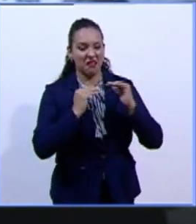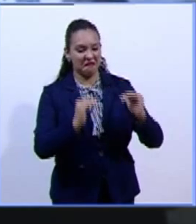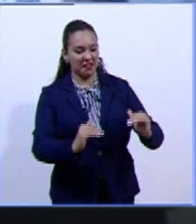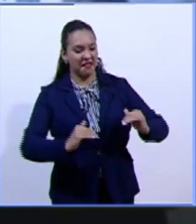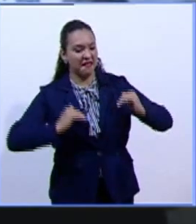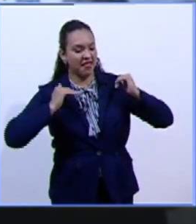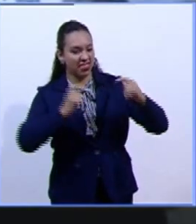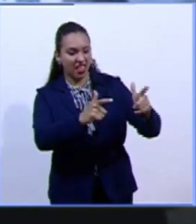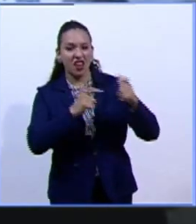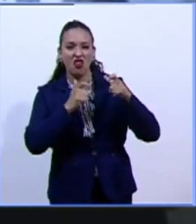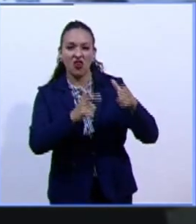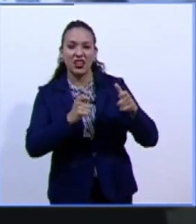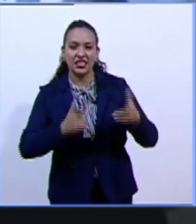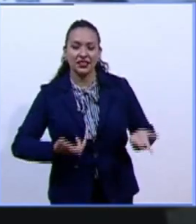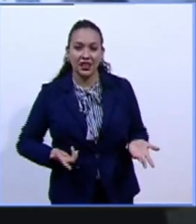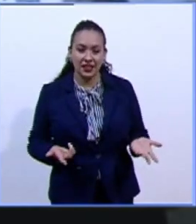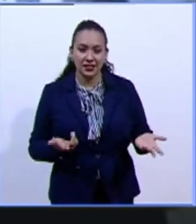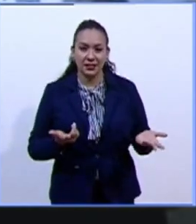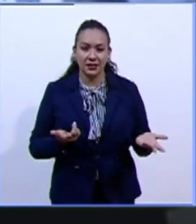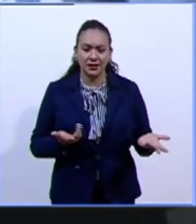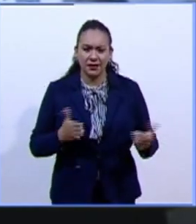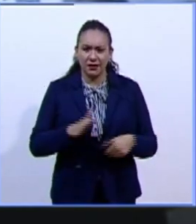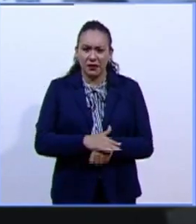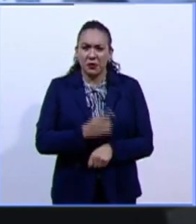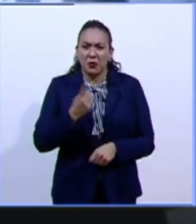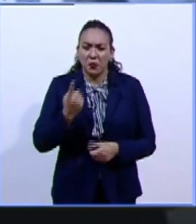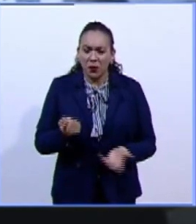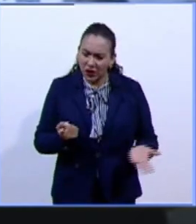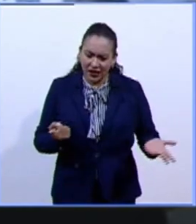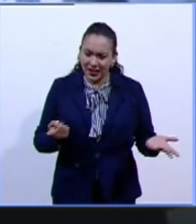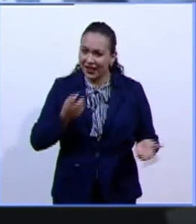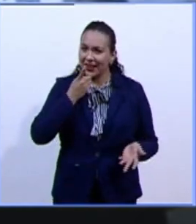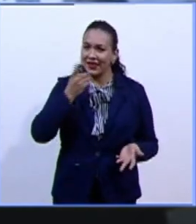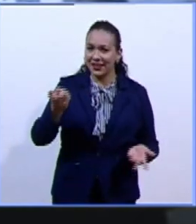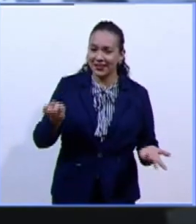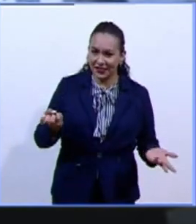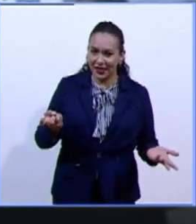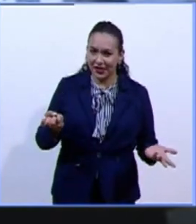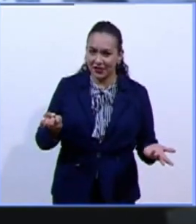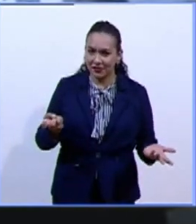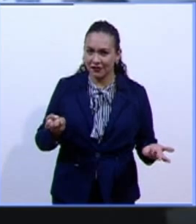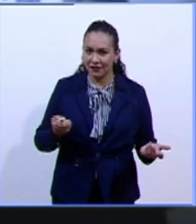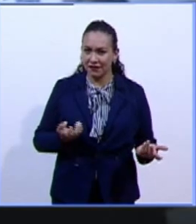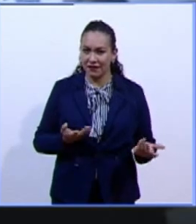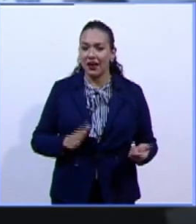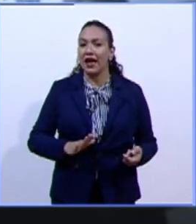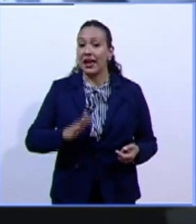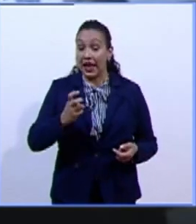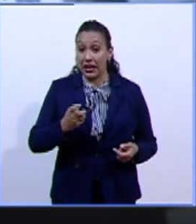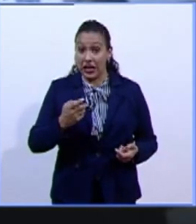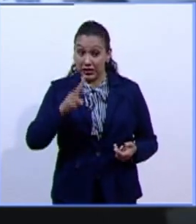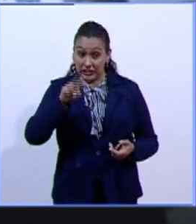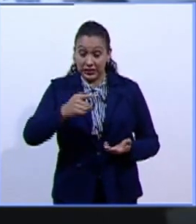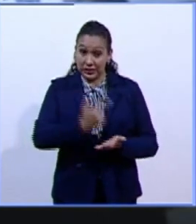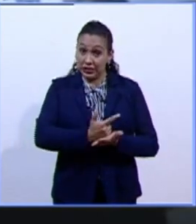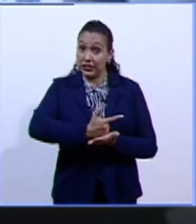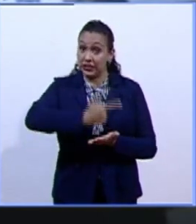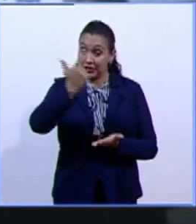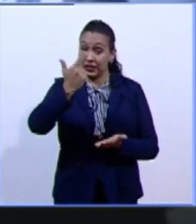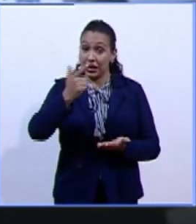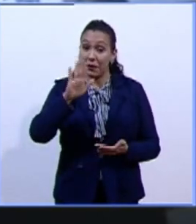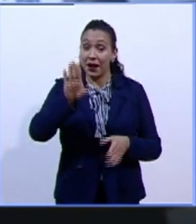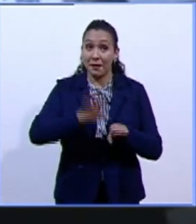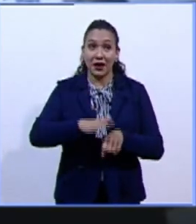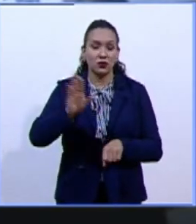mexicanos y de otros países como grupos terroristas tiene una connotación netamente política. Y no es